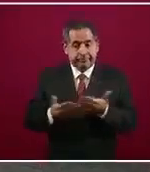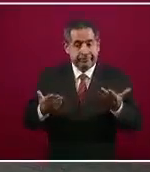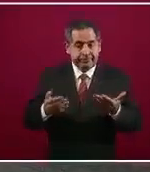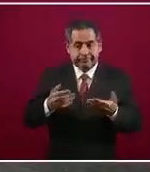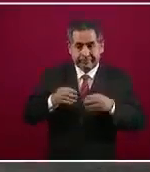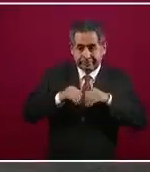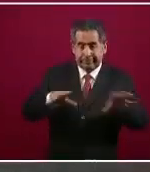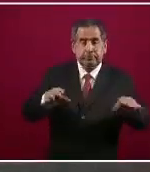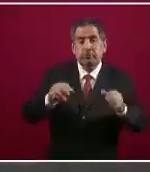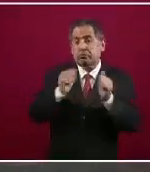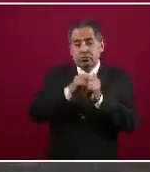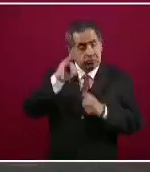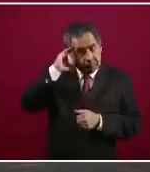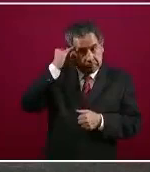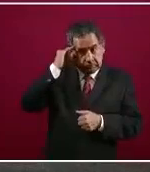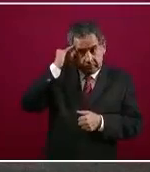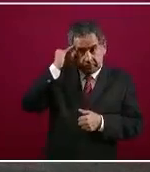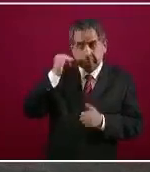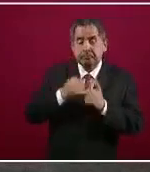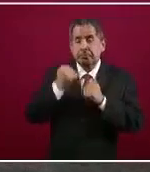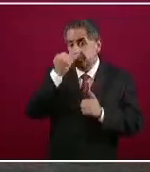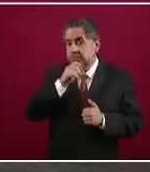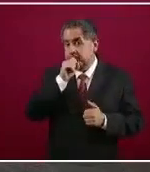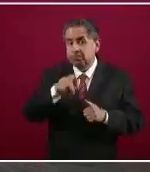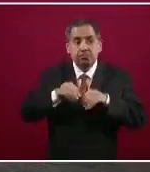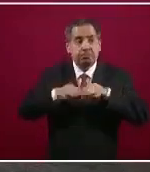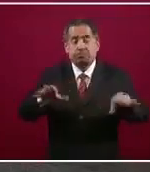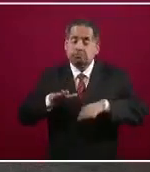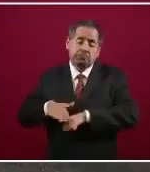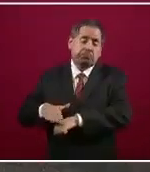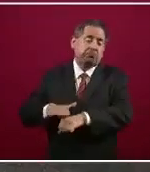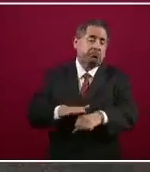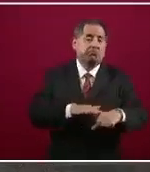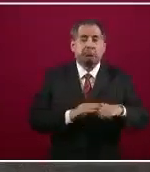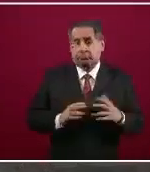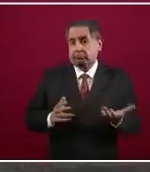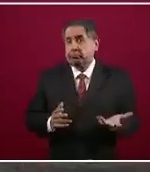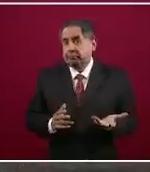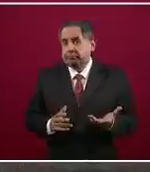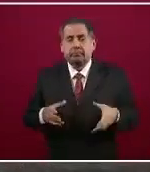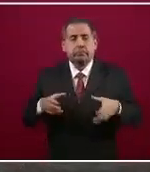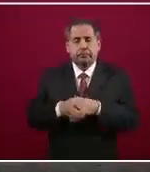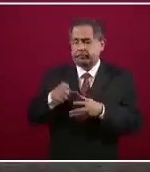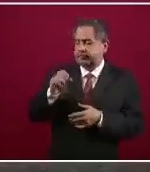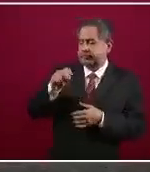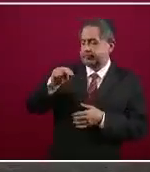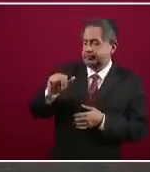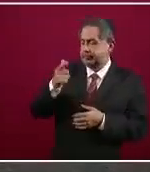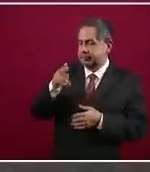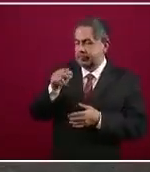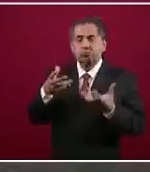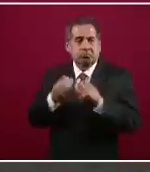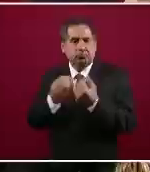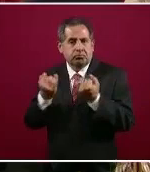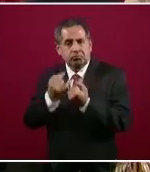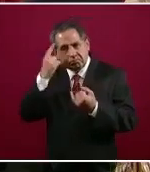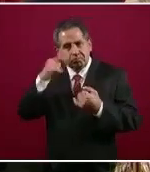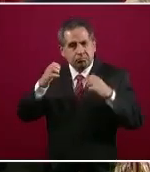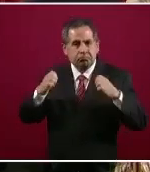diversas lenguas indígenas. Y participa también la CONAGUA junto con todos los demás en la atención directa de las emergencias. La que sigue, por